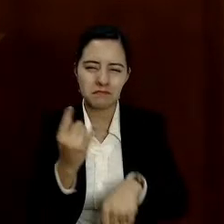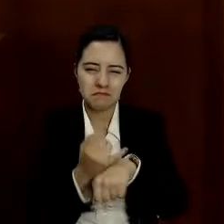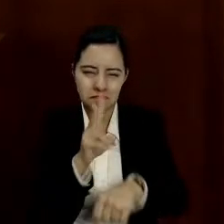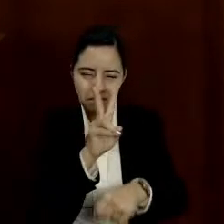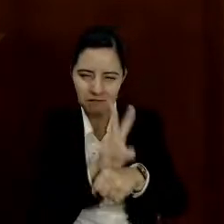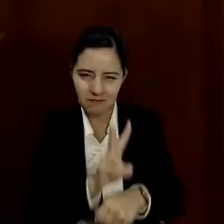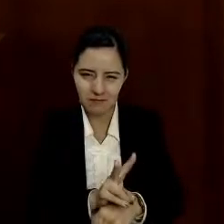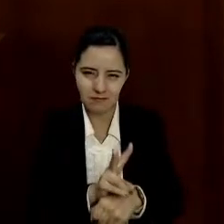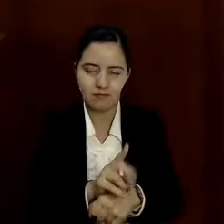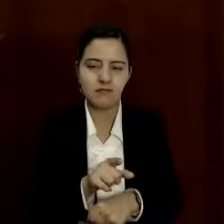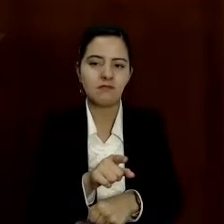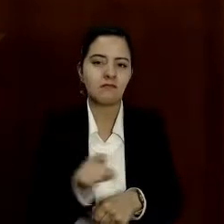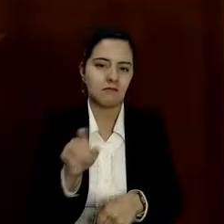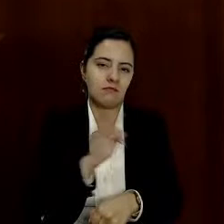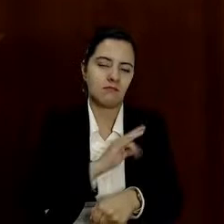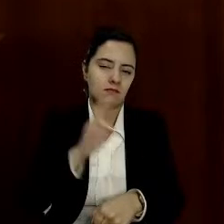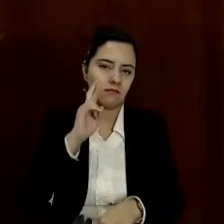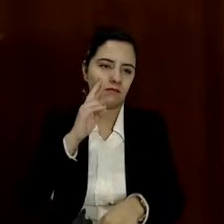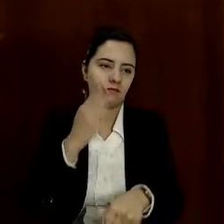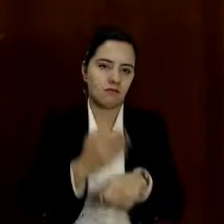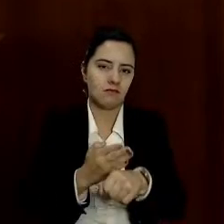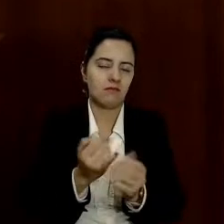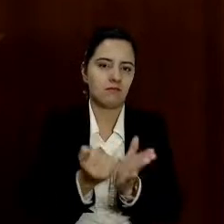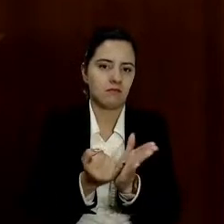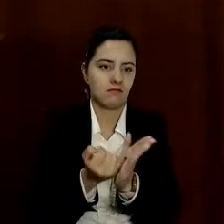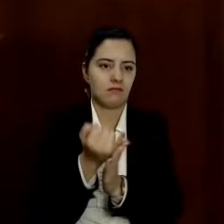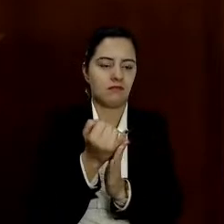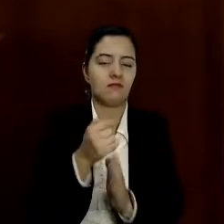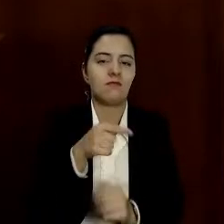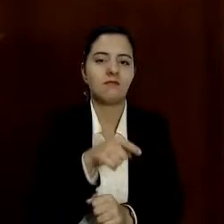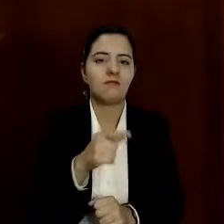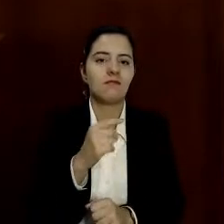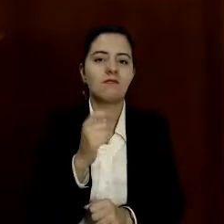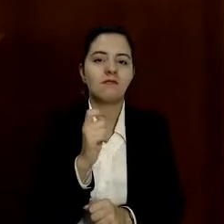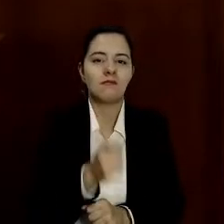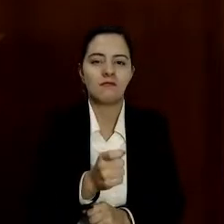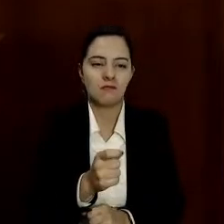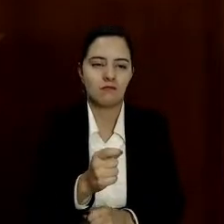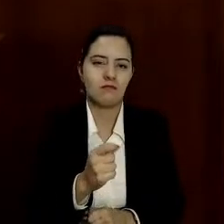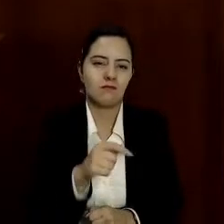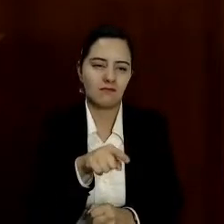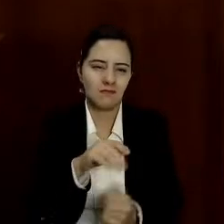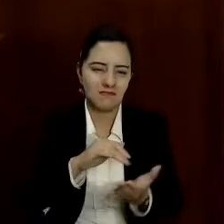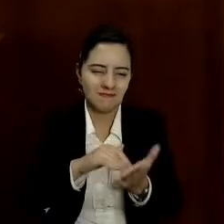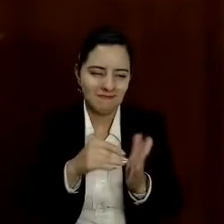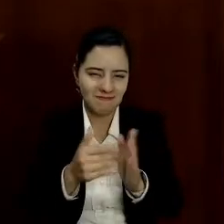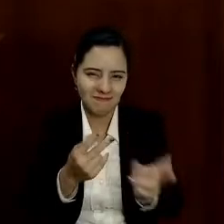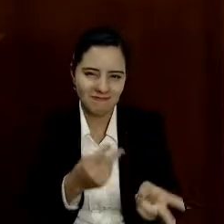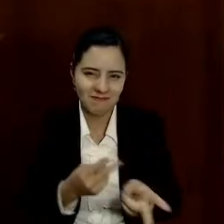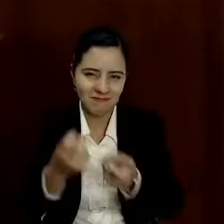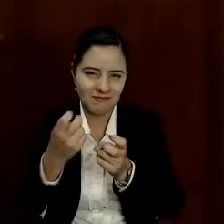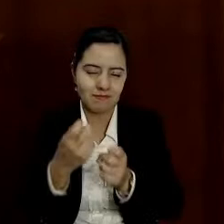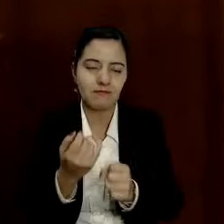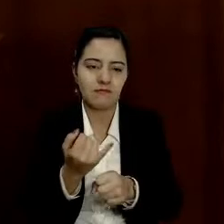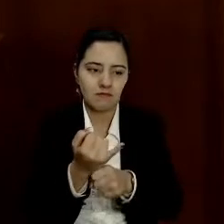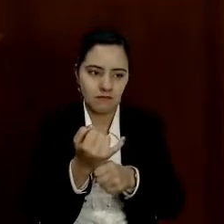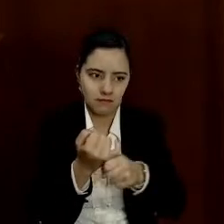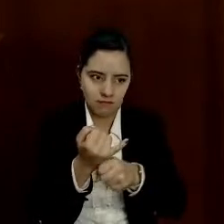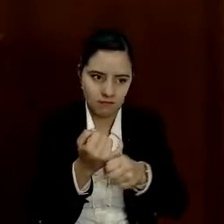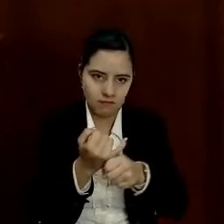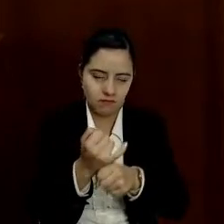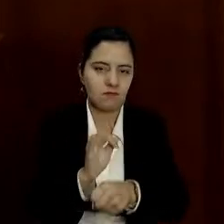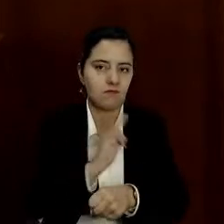competencias, se pronuncie respecto al denominado estafa maestra. estudie el caso y emita